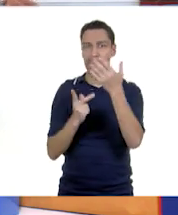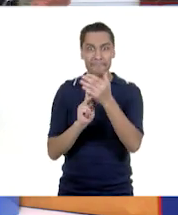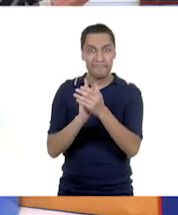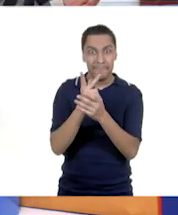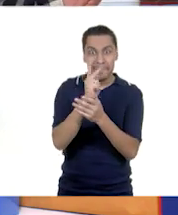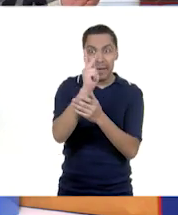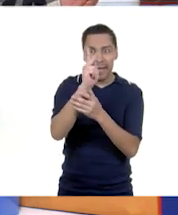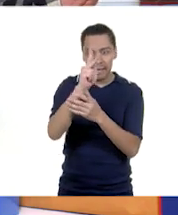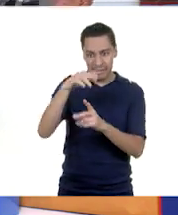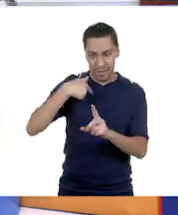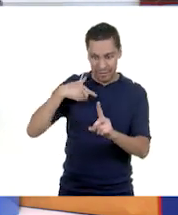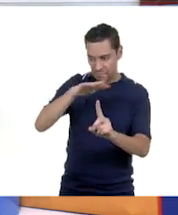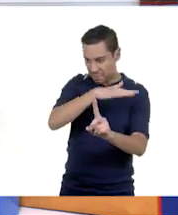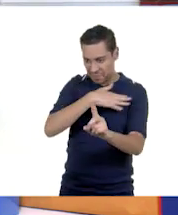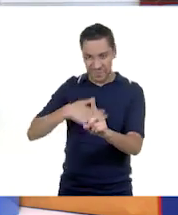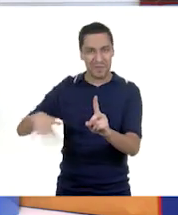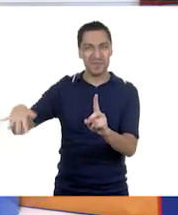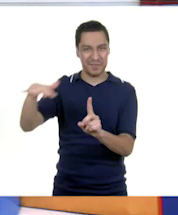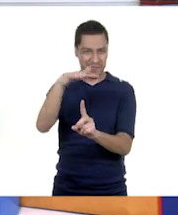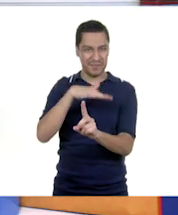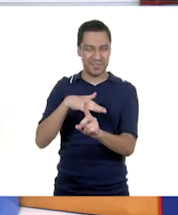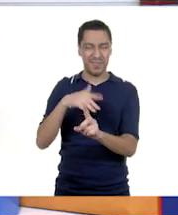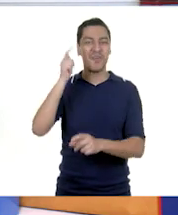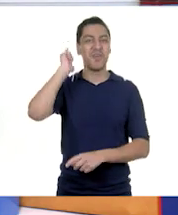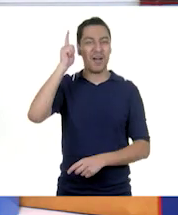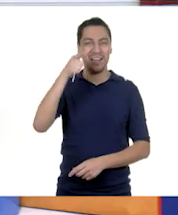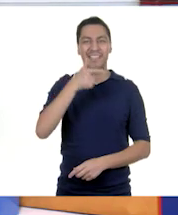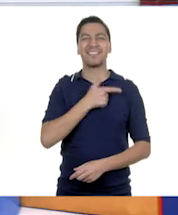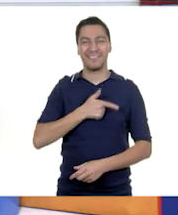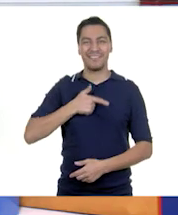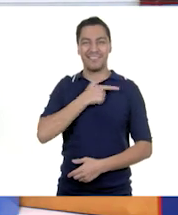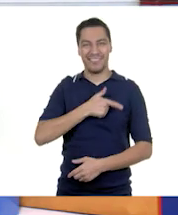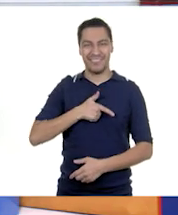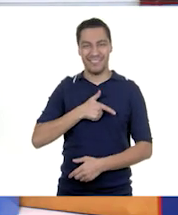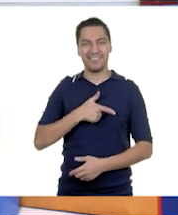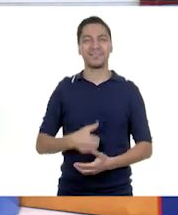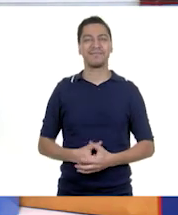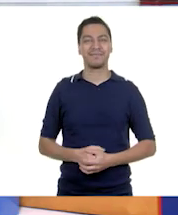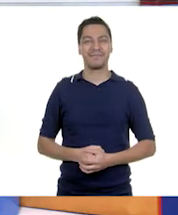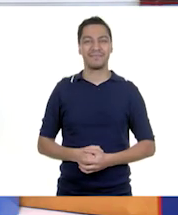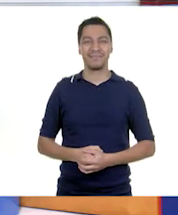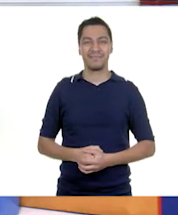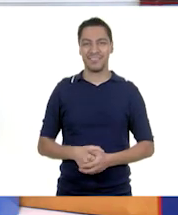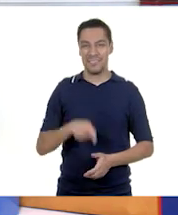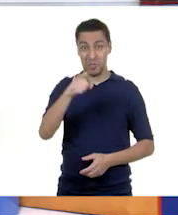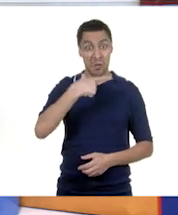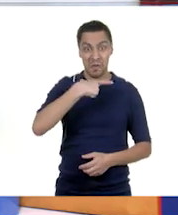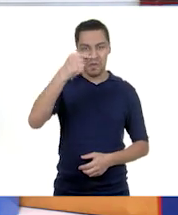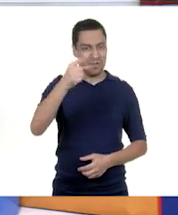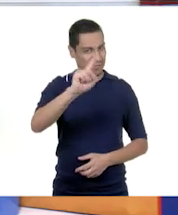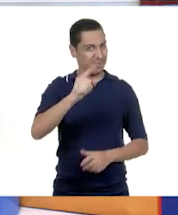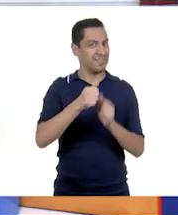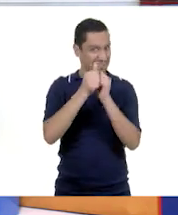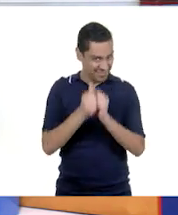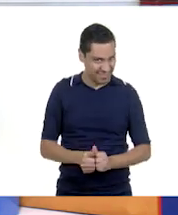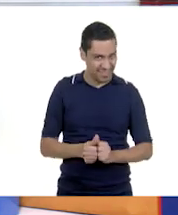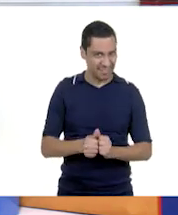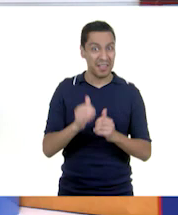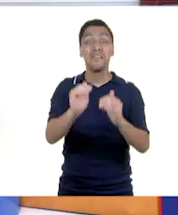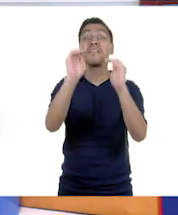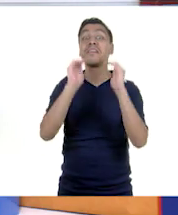plantas en mi entorno. Esperamos que lo hayan disfrutado tanto como nosotros. Y no se vayan porque a continuación